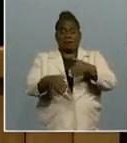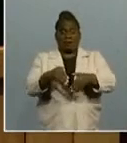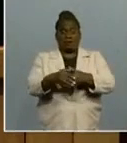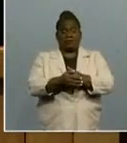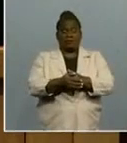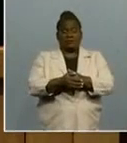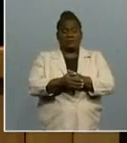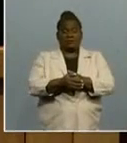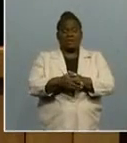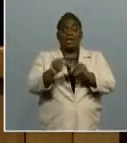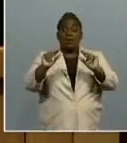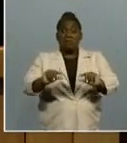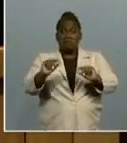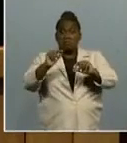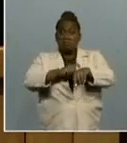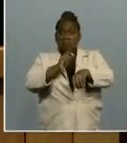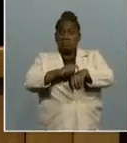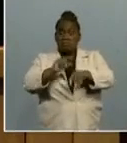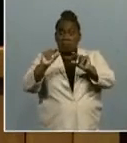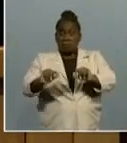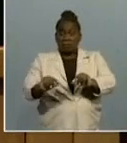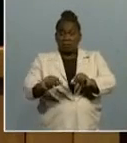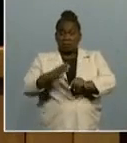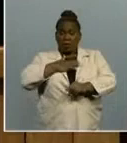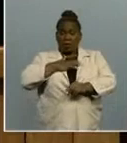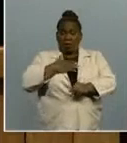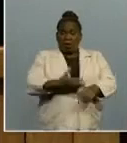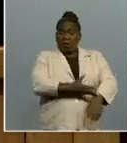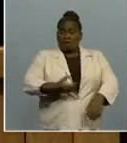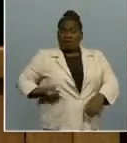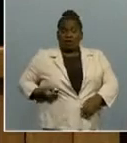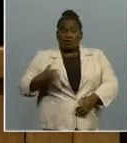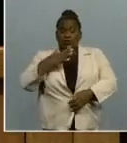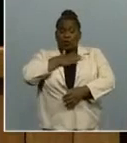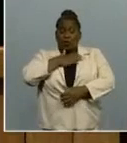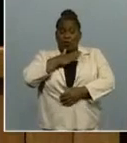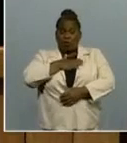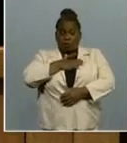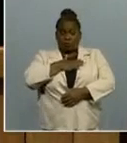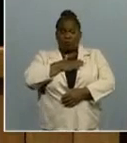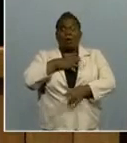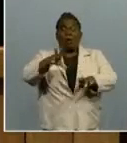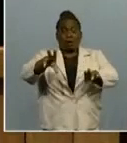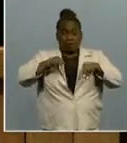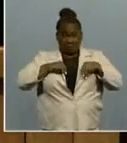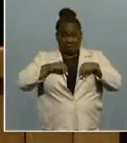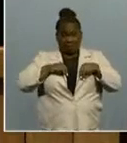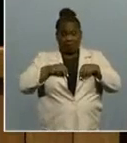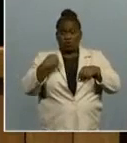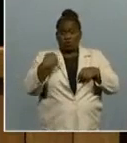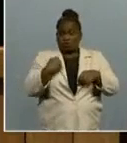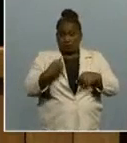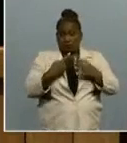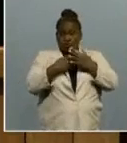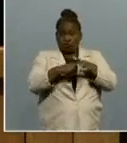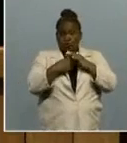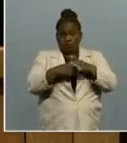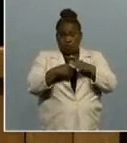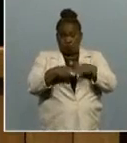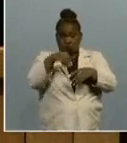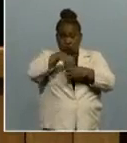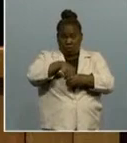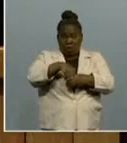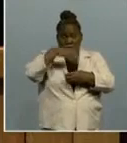debemos en el menor tiempo con nuestros propios esfuerzos reconociendo que el camino está en nosotros mismos isla adentro